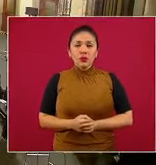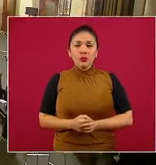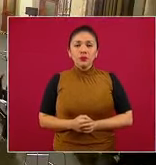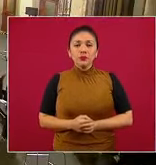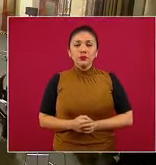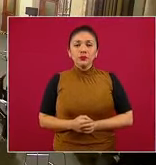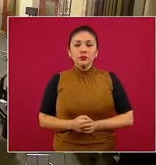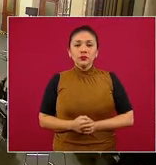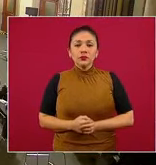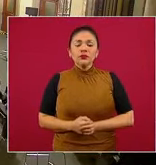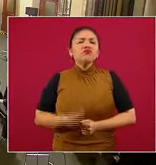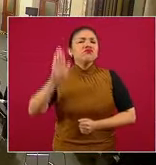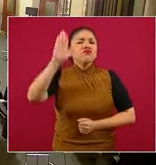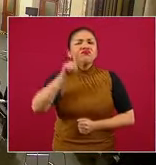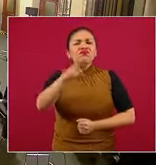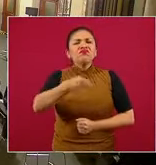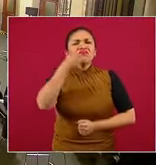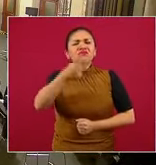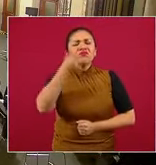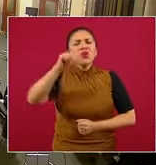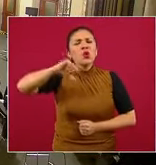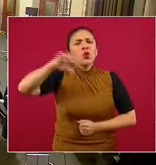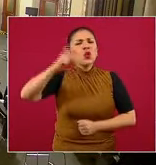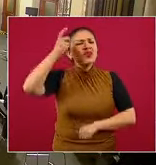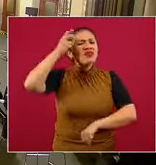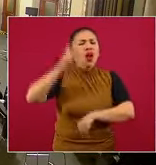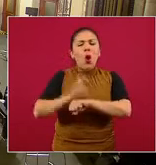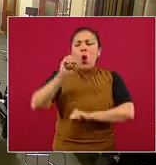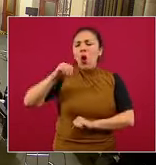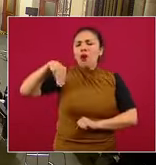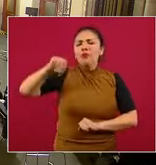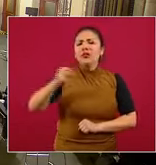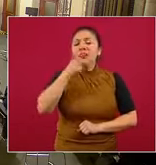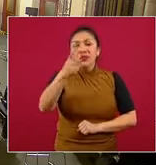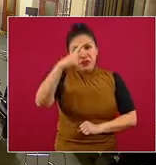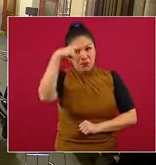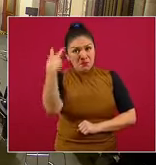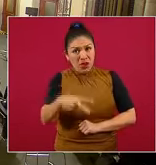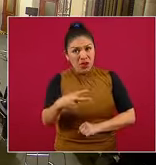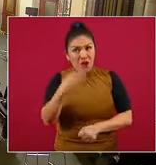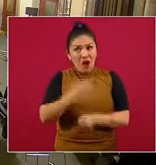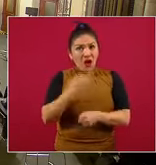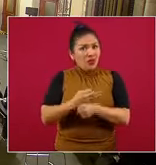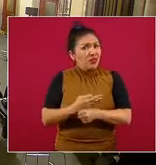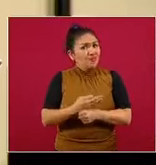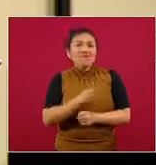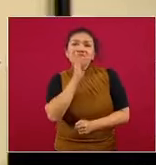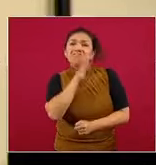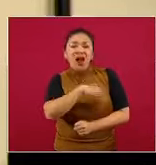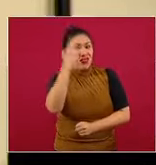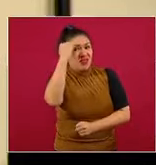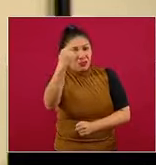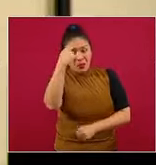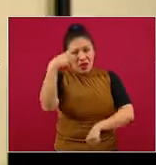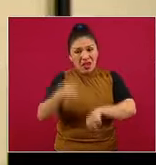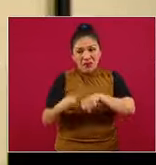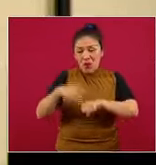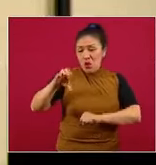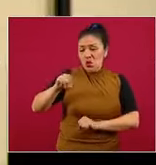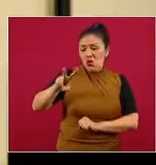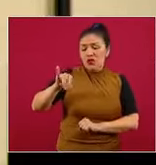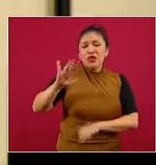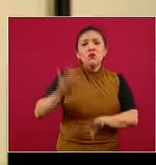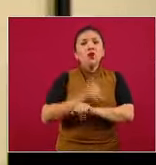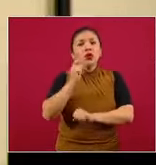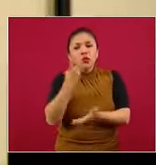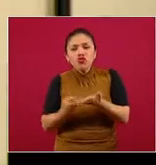Sí, sobre lo que declaró hoy el director de la OMS, dijo que México está en una mala situación por la epidemia de COVID, ya debido a que